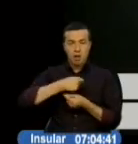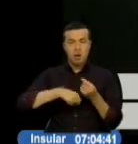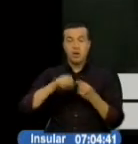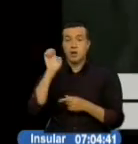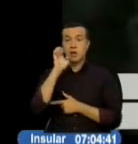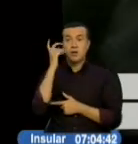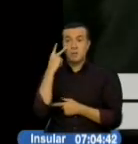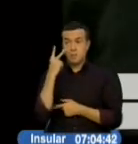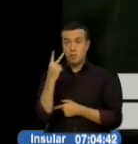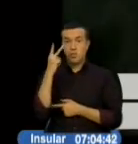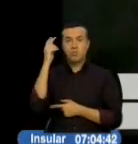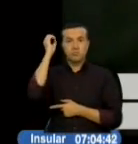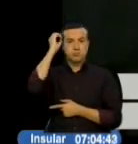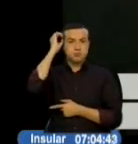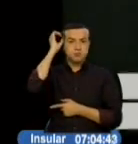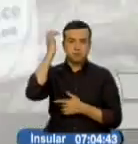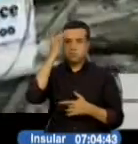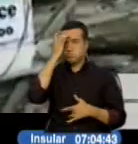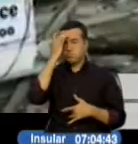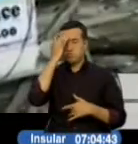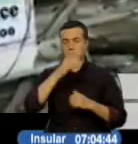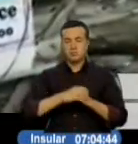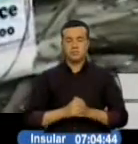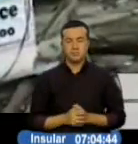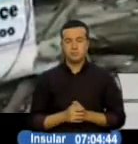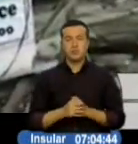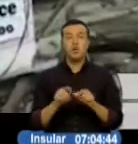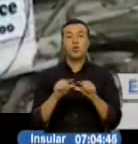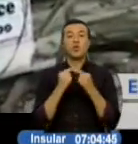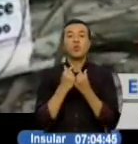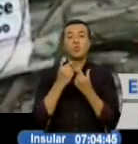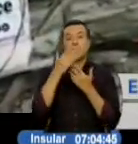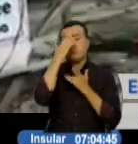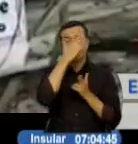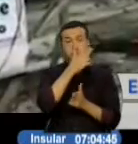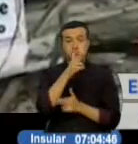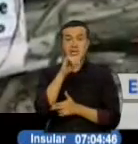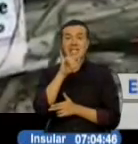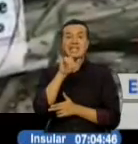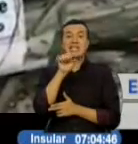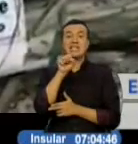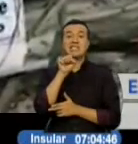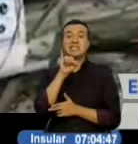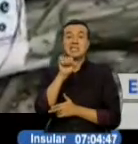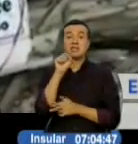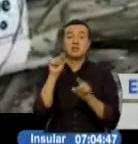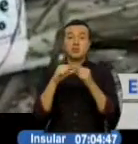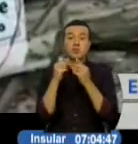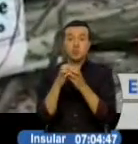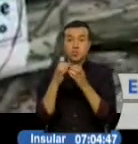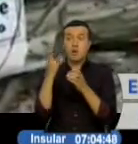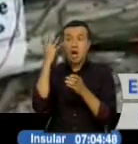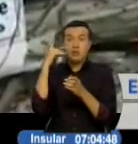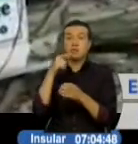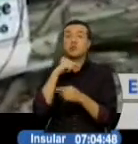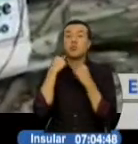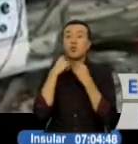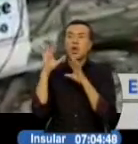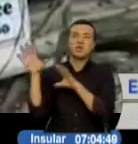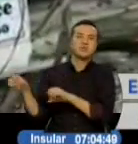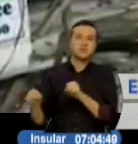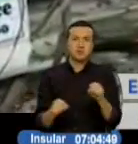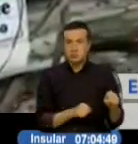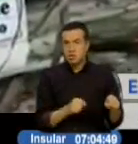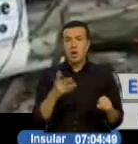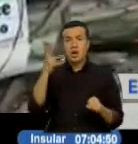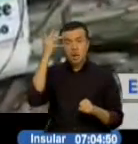fue detectado con un tumor cerebral. El autoproclamado Estado Islámico difundió un video del sacerdote secuestrado en Filipinas. El religioso fue